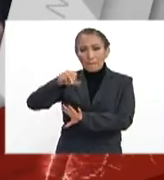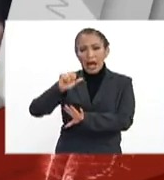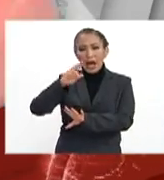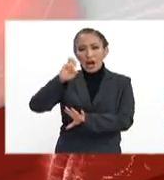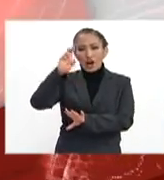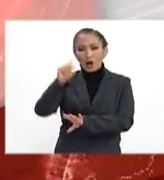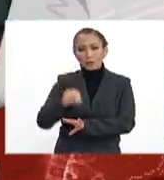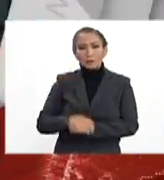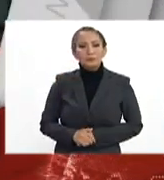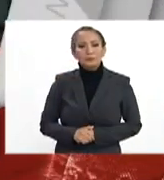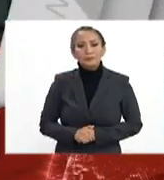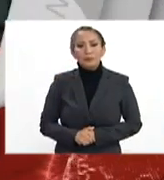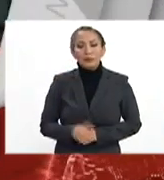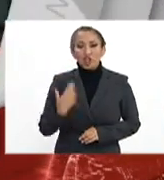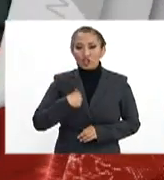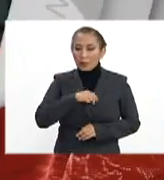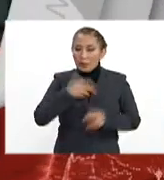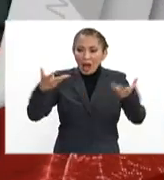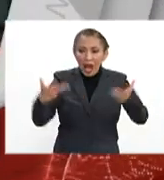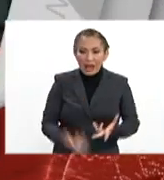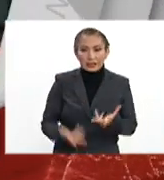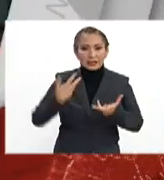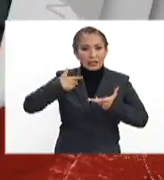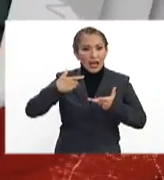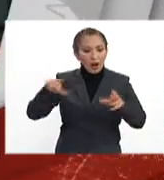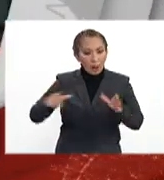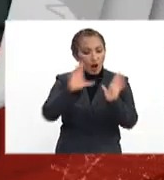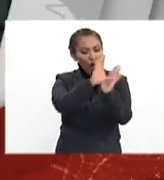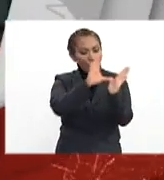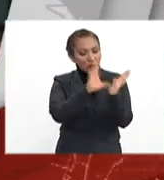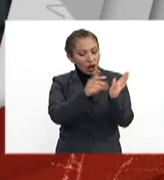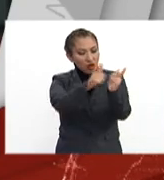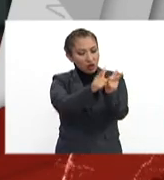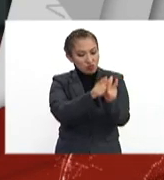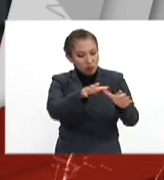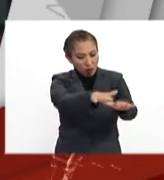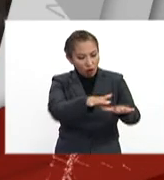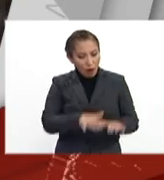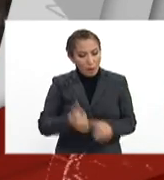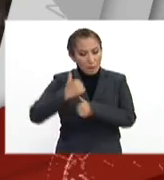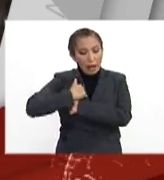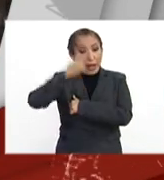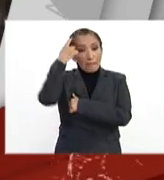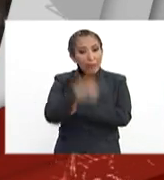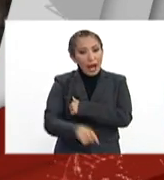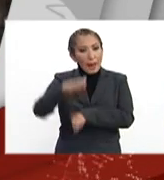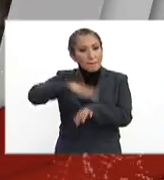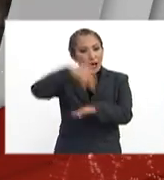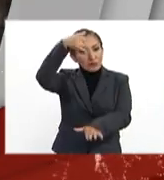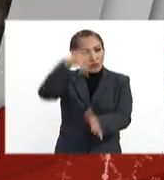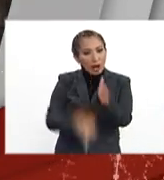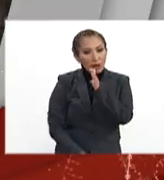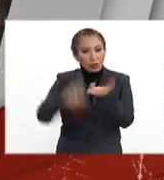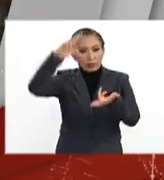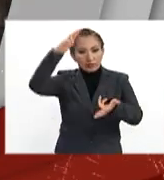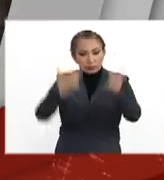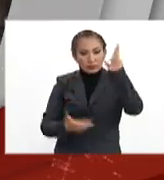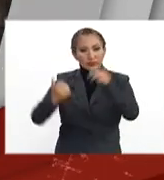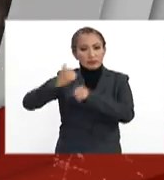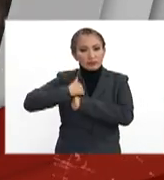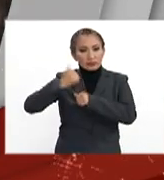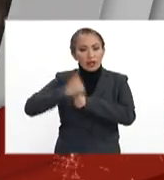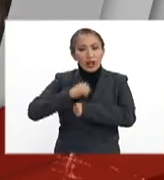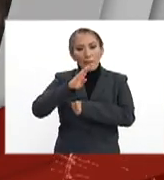Macron. Vamos a activar una constituyente militar para profundizar la revolución